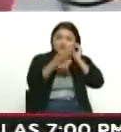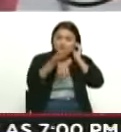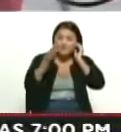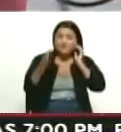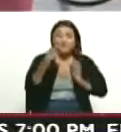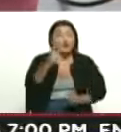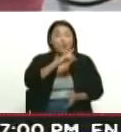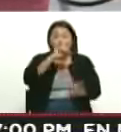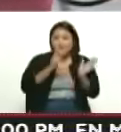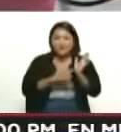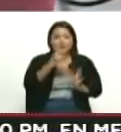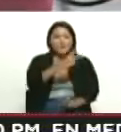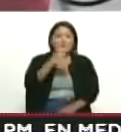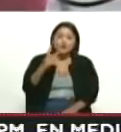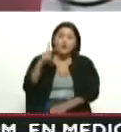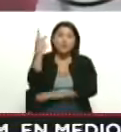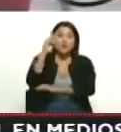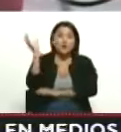parroquias de Caracas.